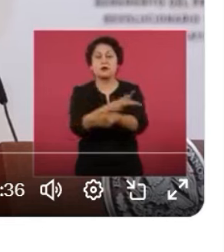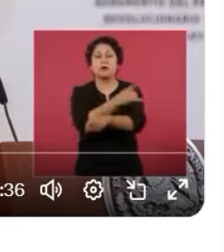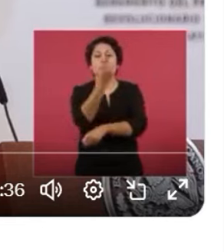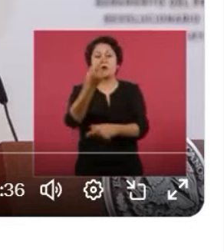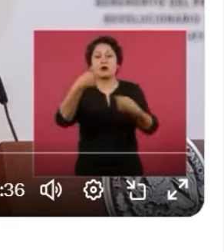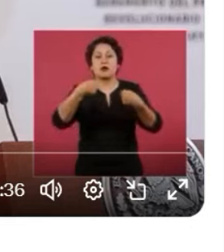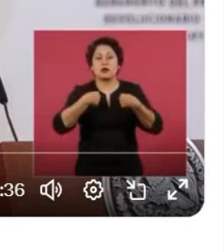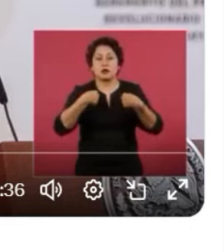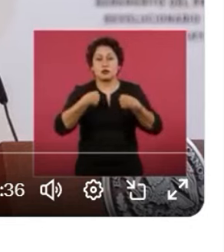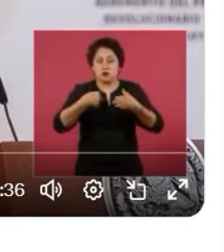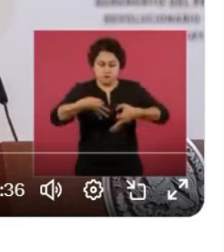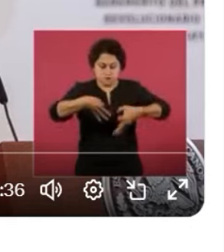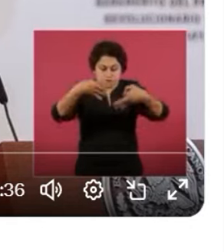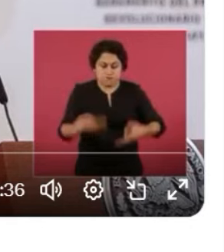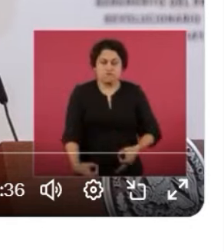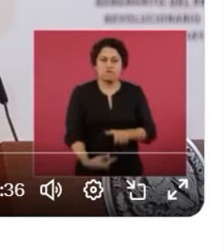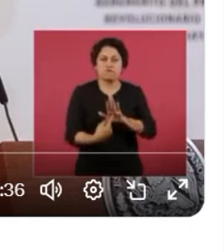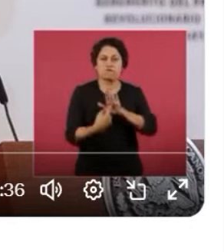honestidad